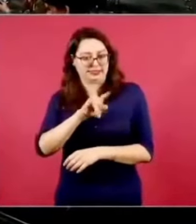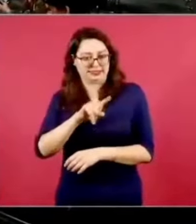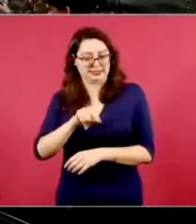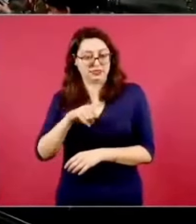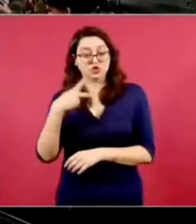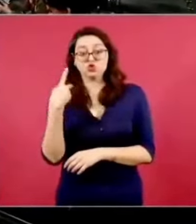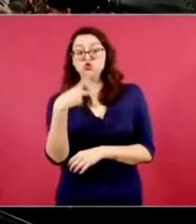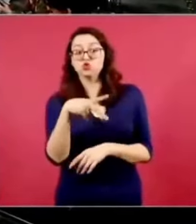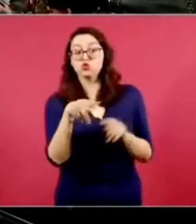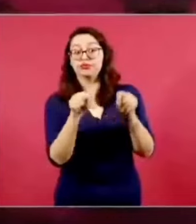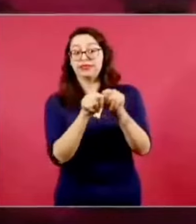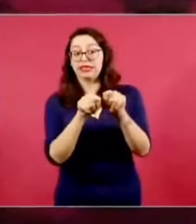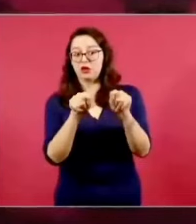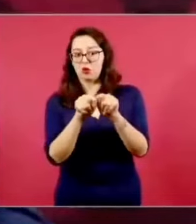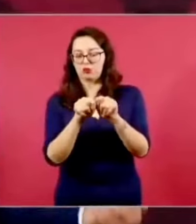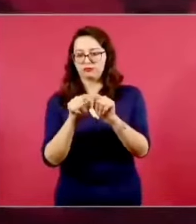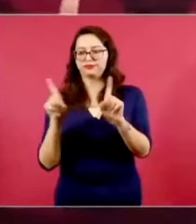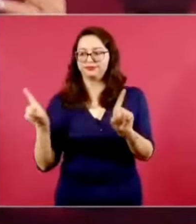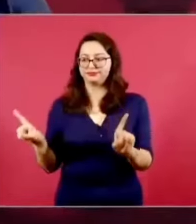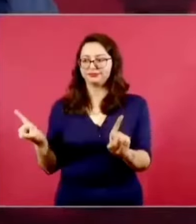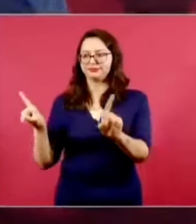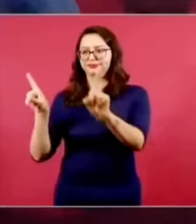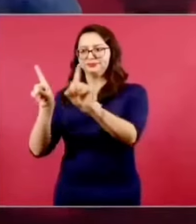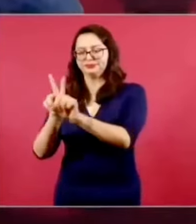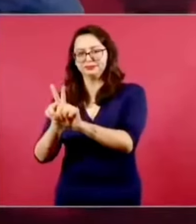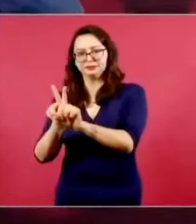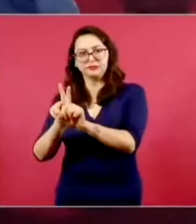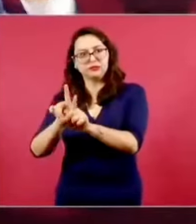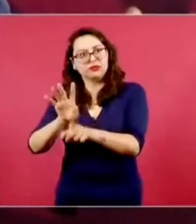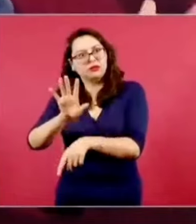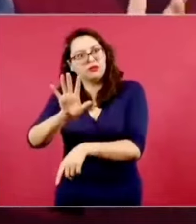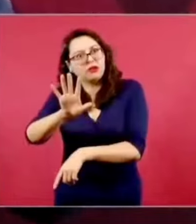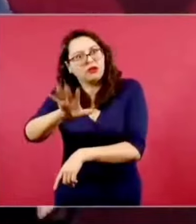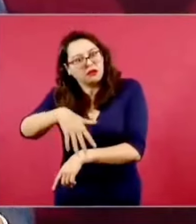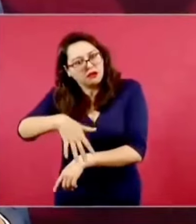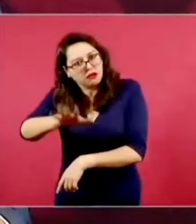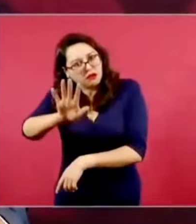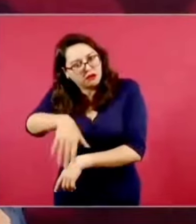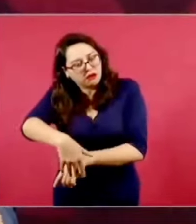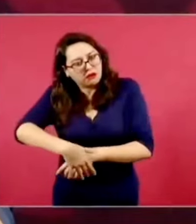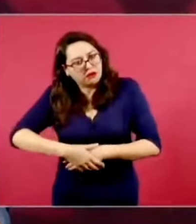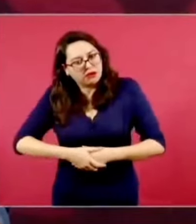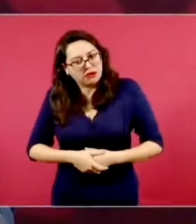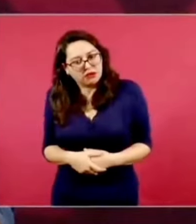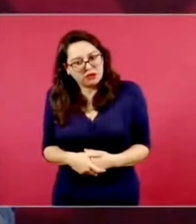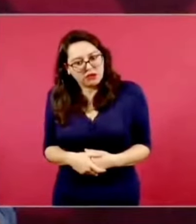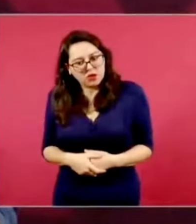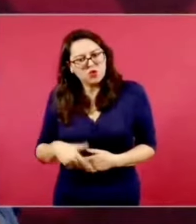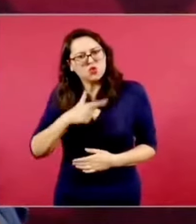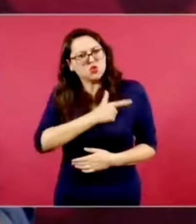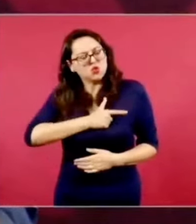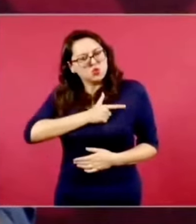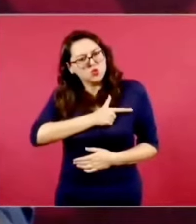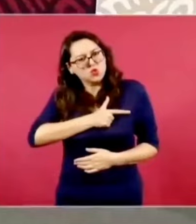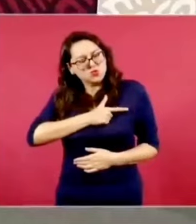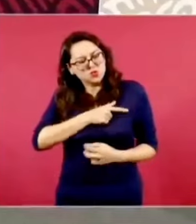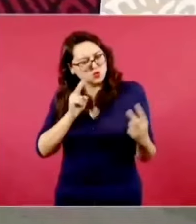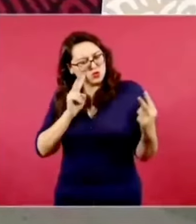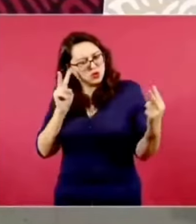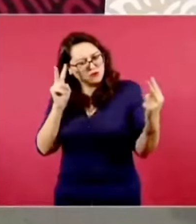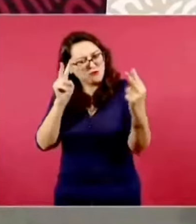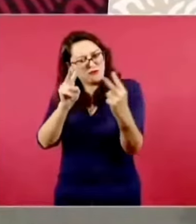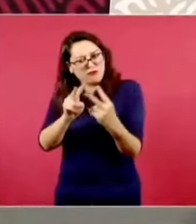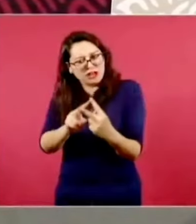Beatriz y le dice Oye qué gusto verte